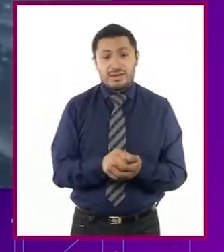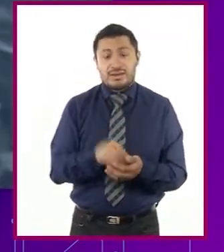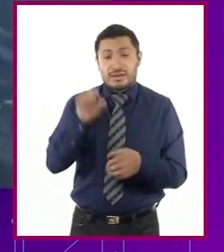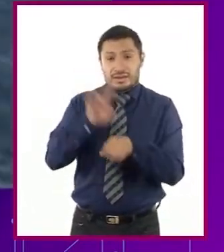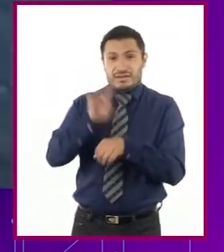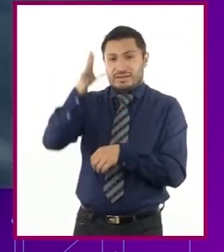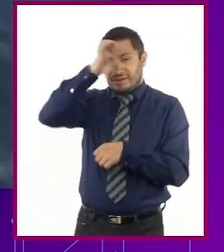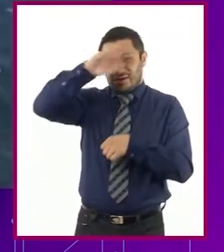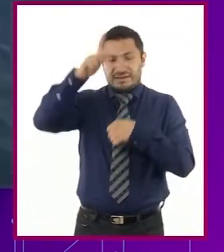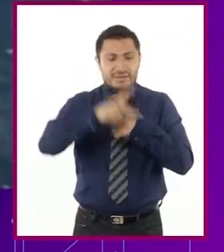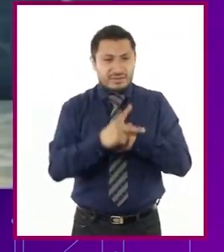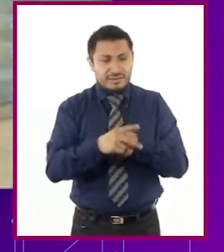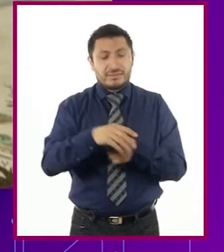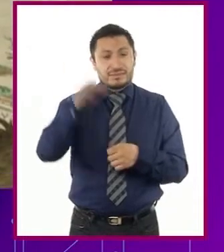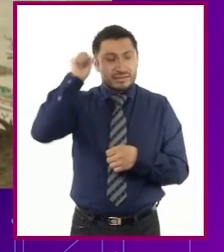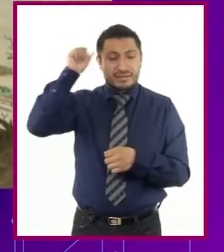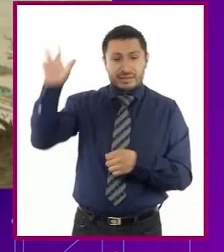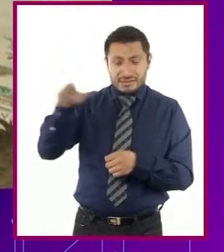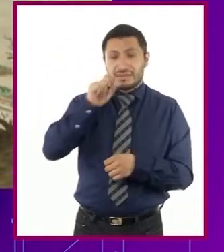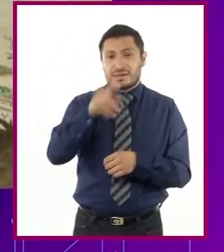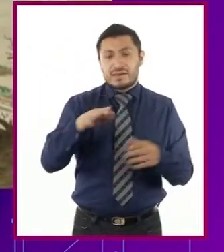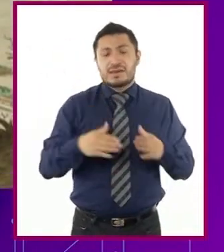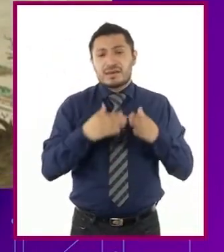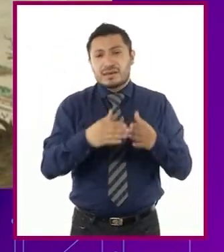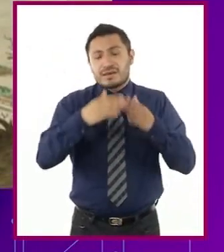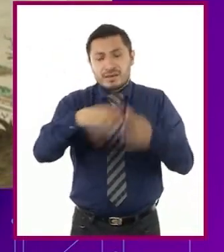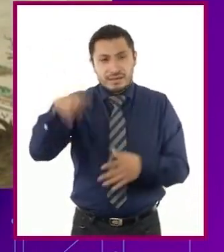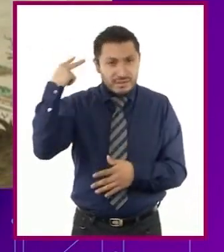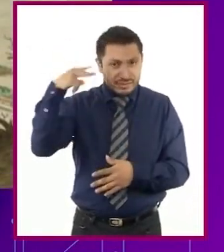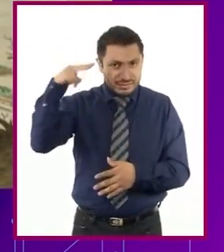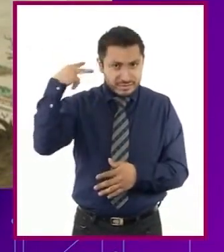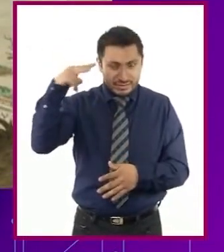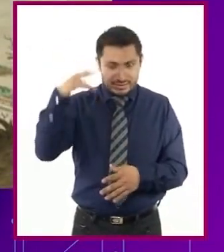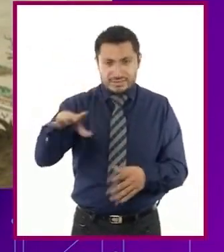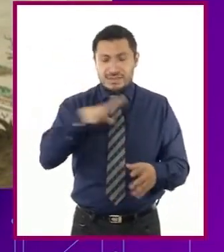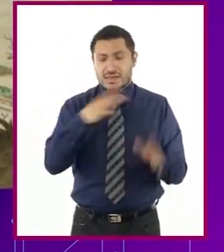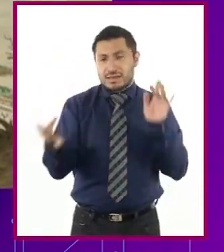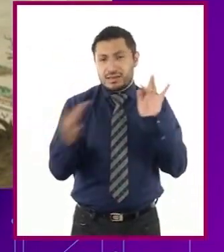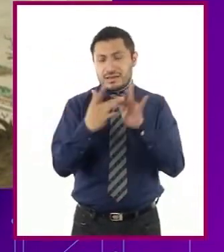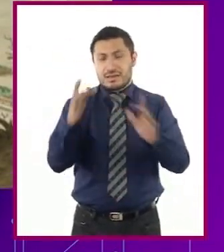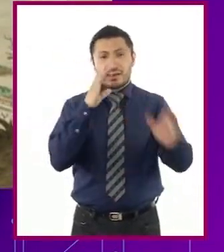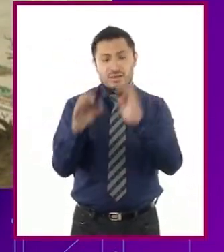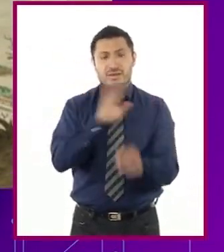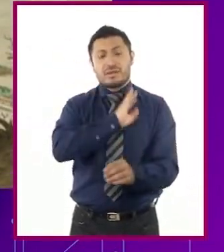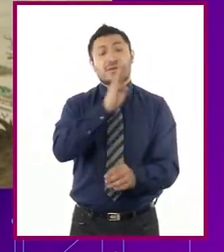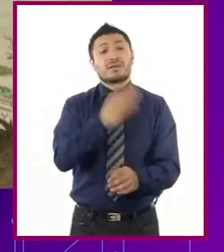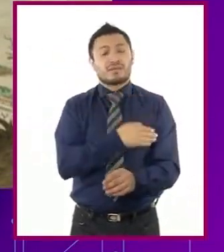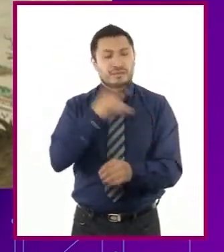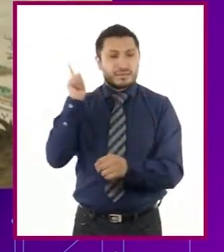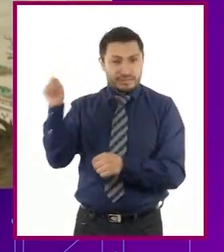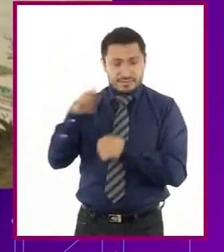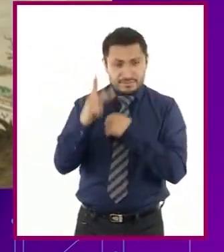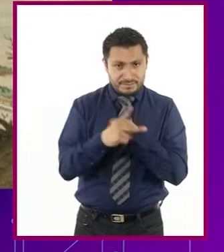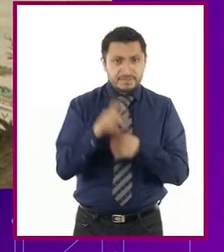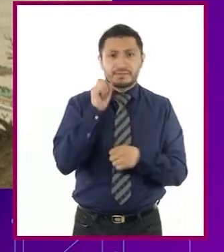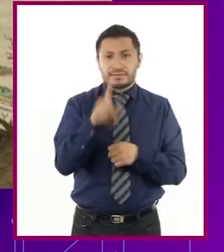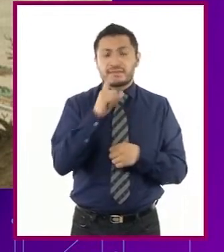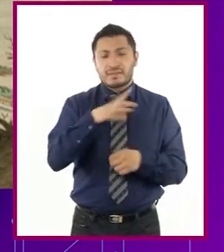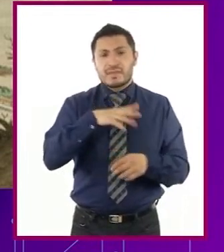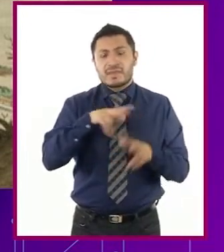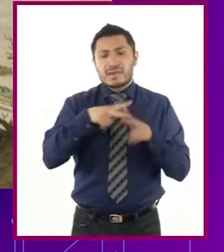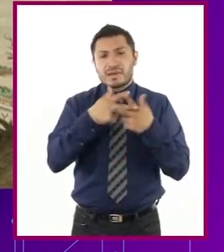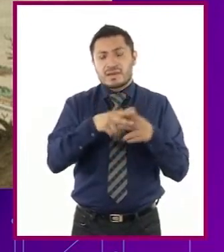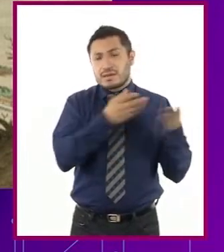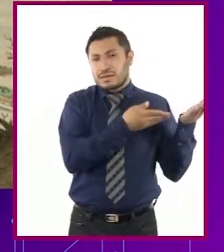Europa y Asia. A través del puerto de Veracruz se establecía comunicación con España. De allí llegaban